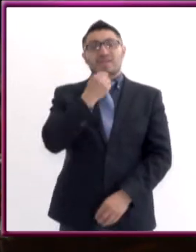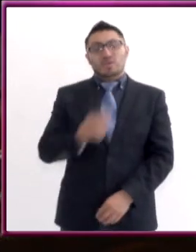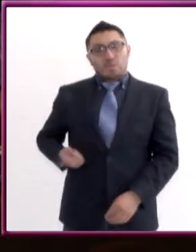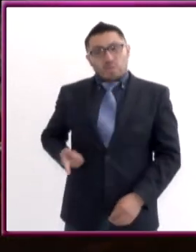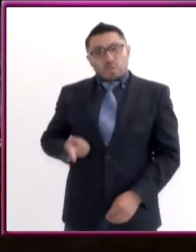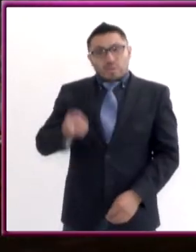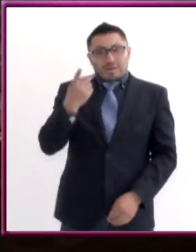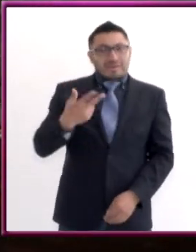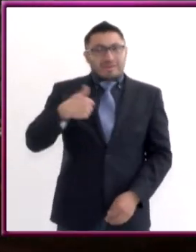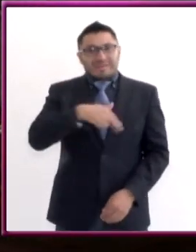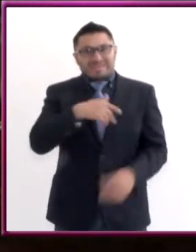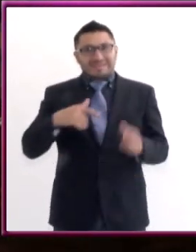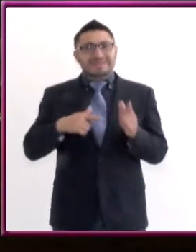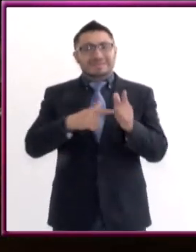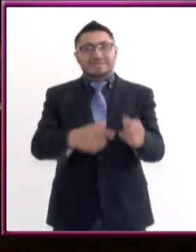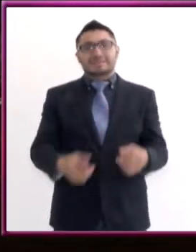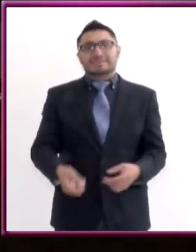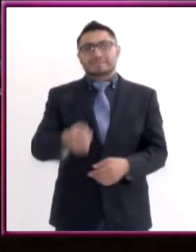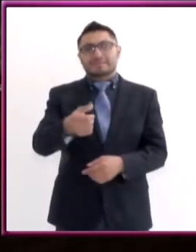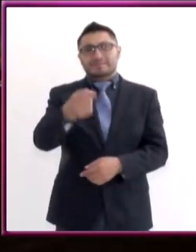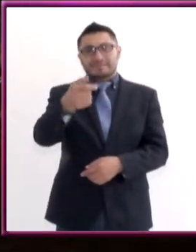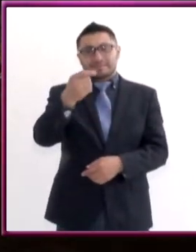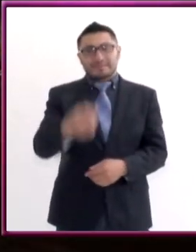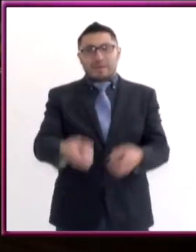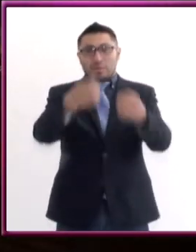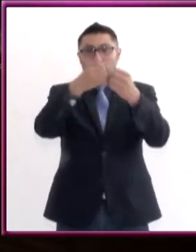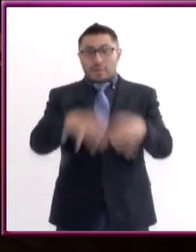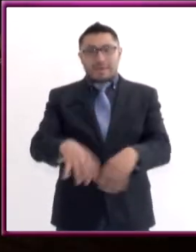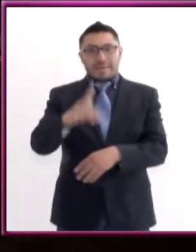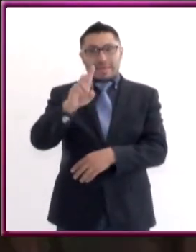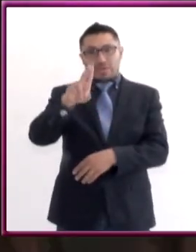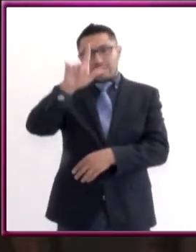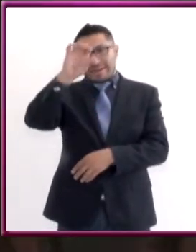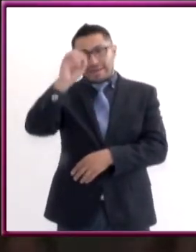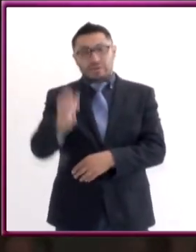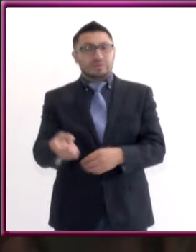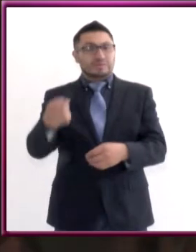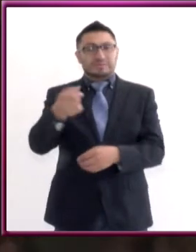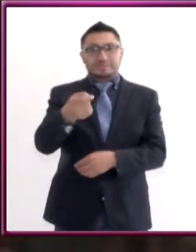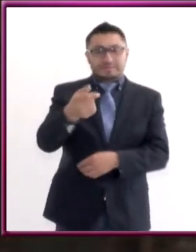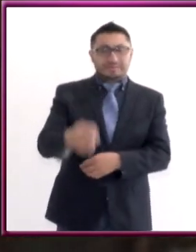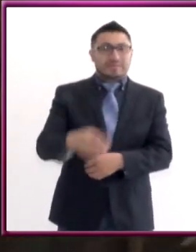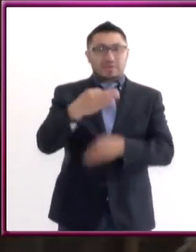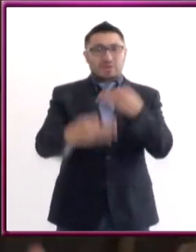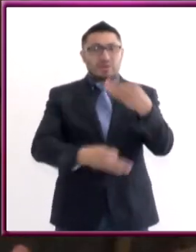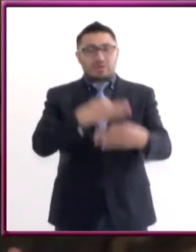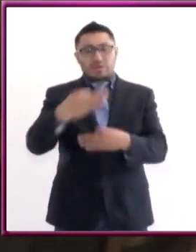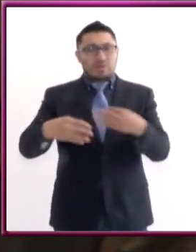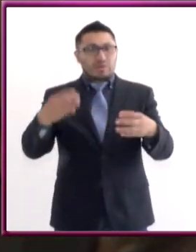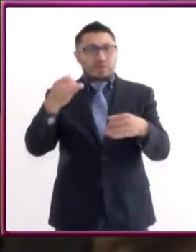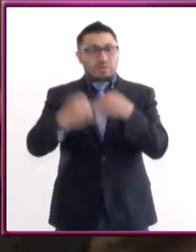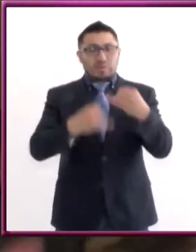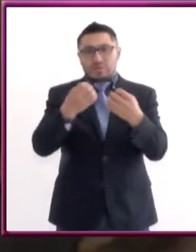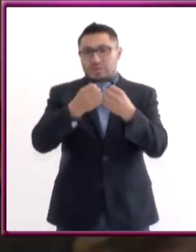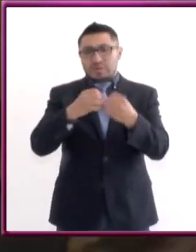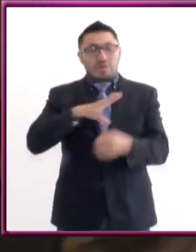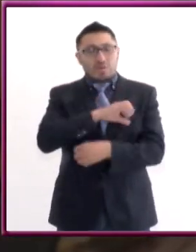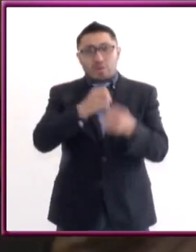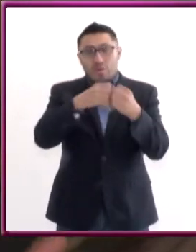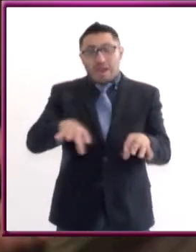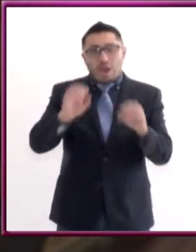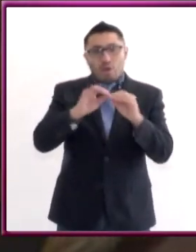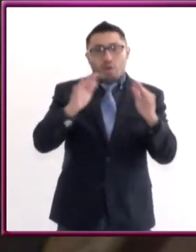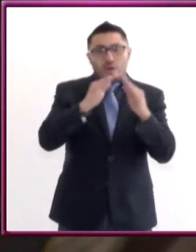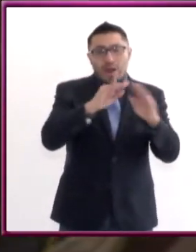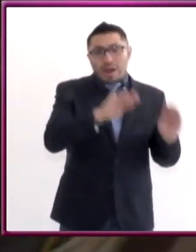Desde pequeños estamos expuestos a pequeñas pérdidas y pequeños duelos. Todos perdimos un juguete favorito, o nos mudamos de una casa